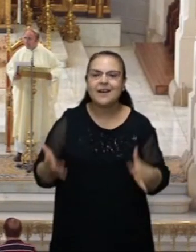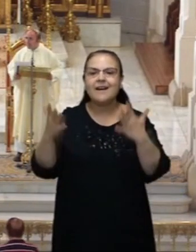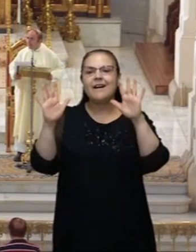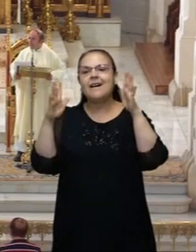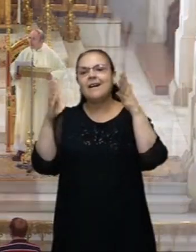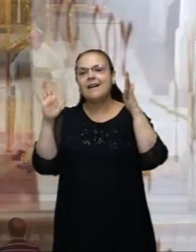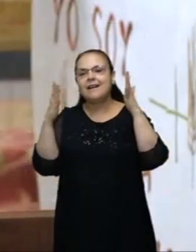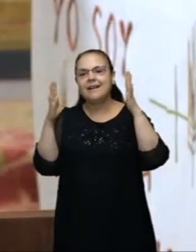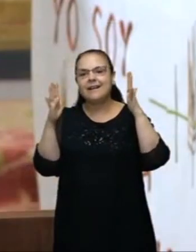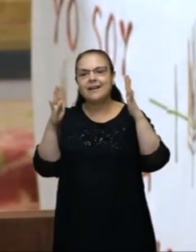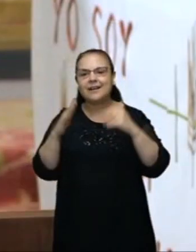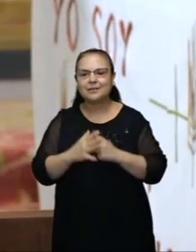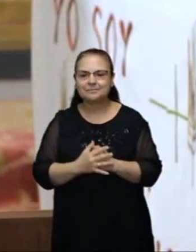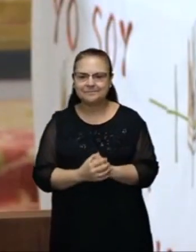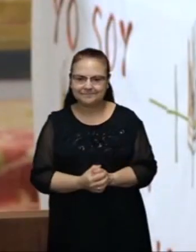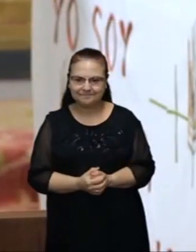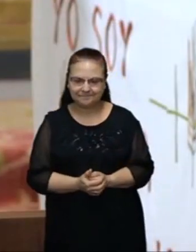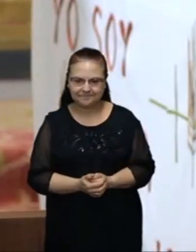aleluya.